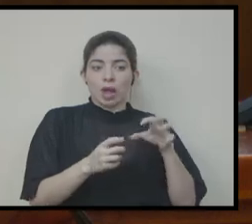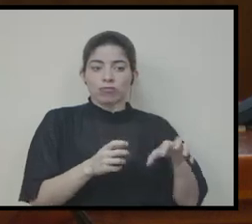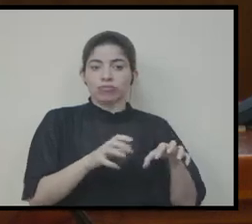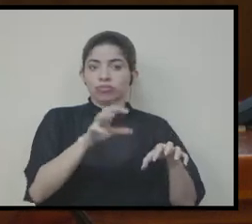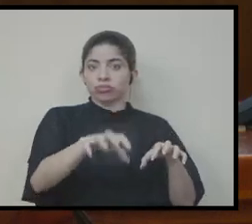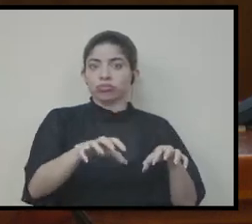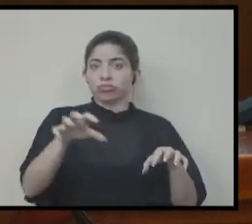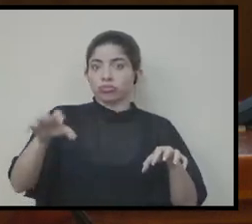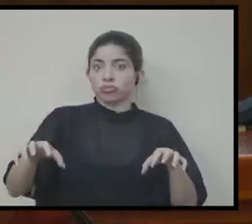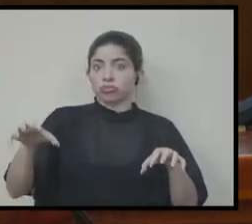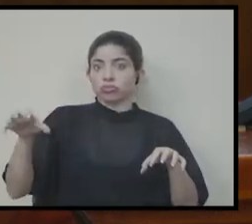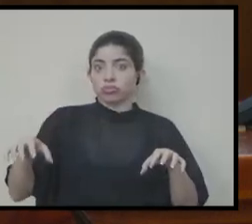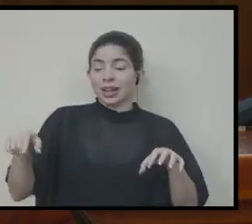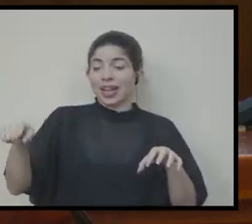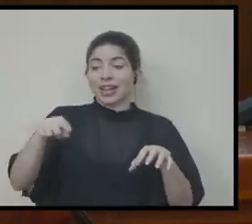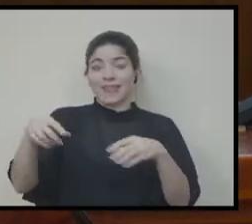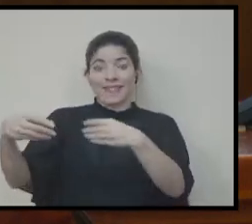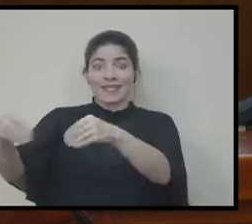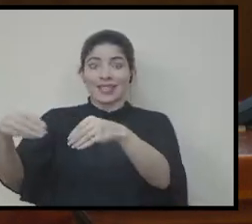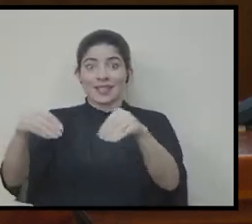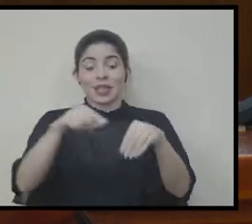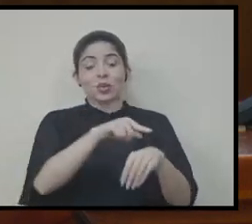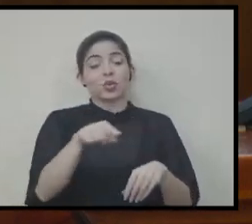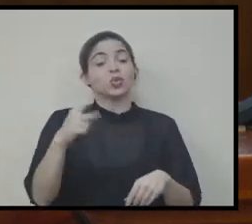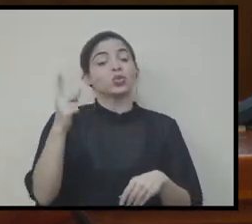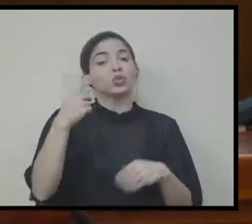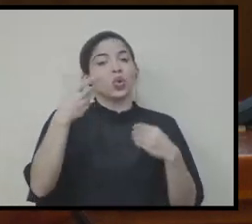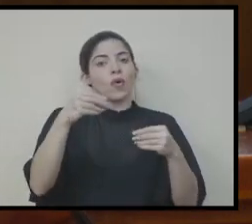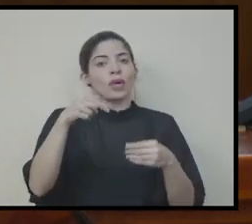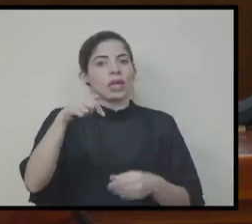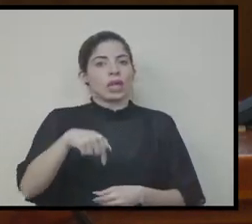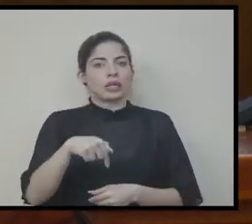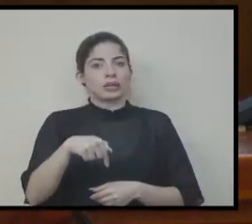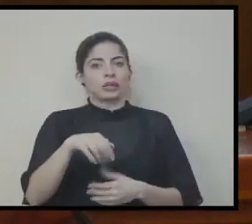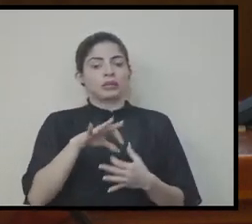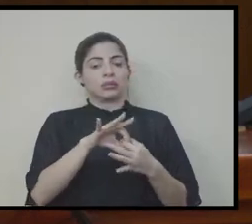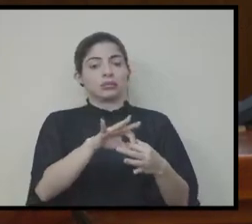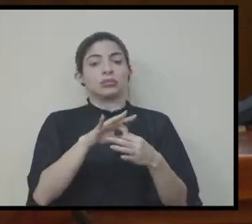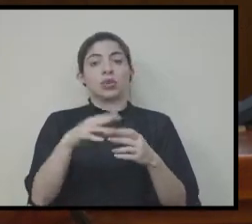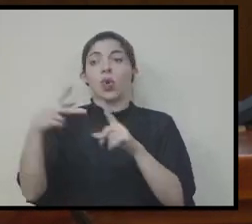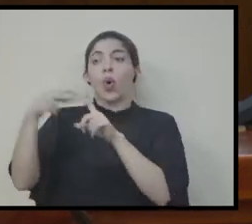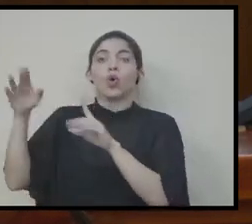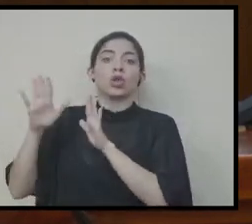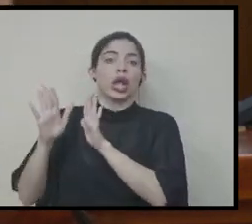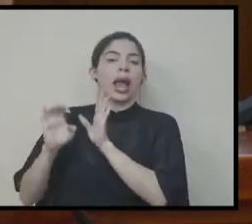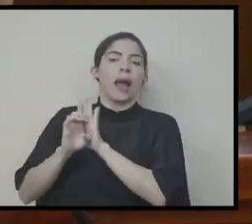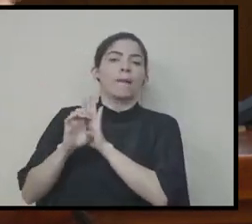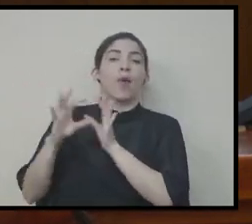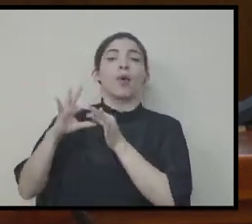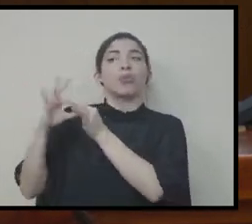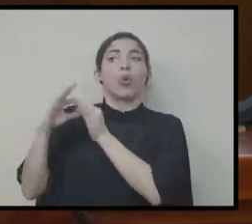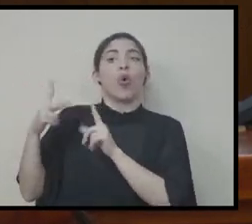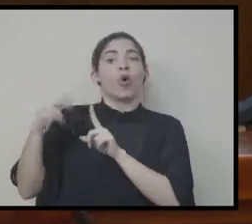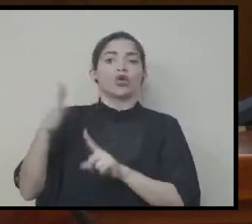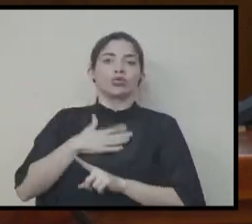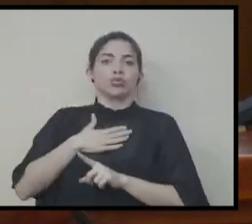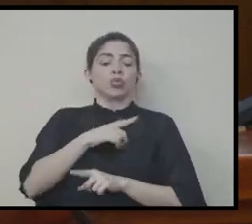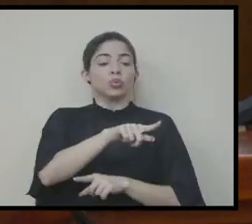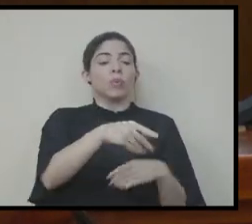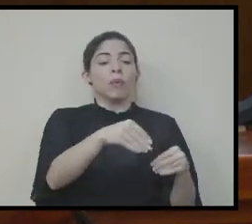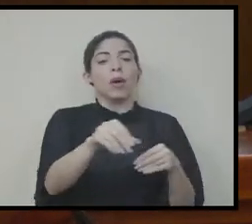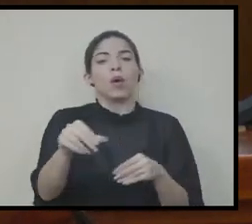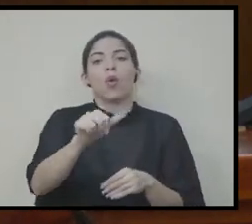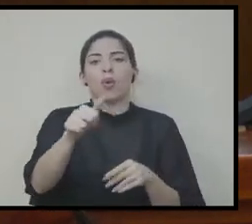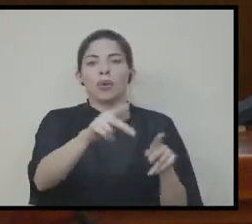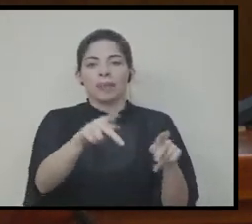dice a sus franquiciados: solo me puede vender esta presentación, la relación de hoteles es mía, por ejemplo. ¿Ve? Y usted va